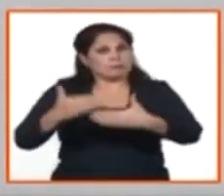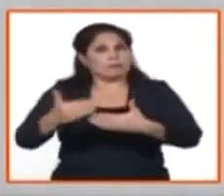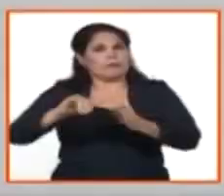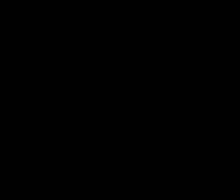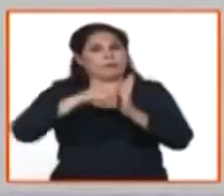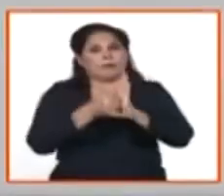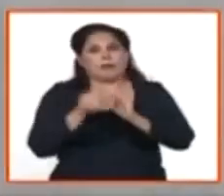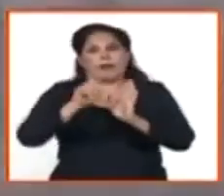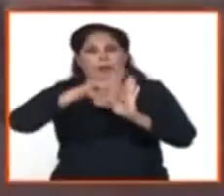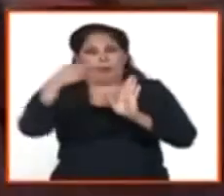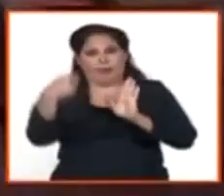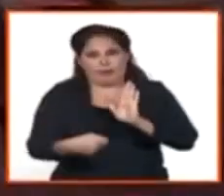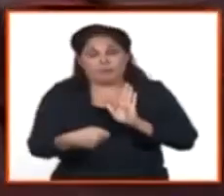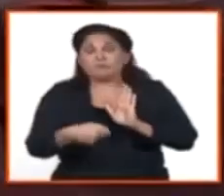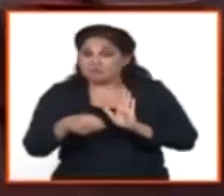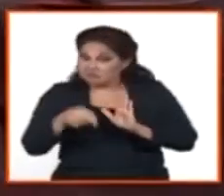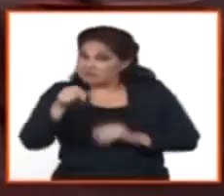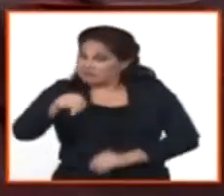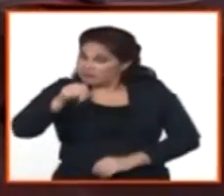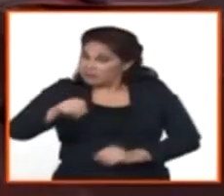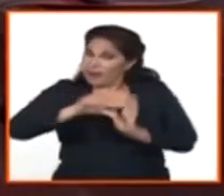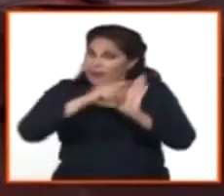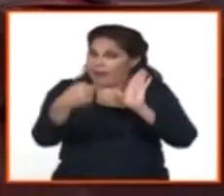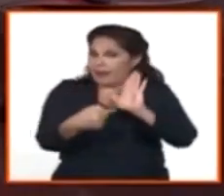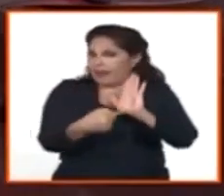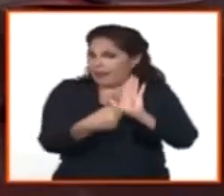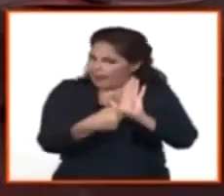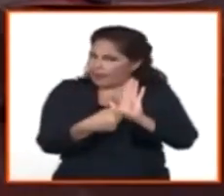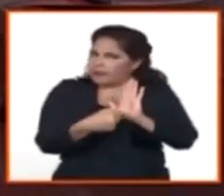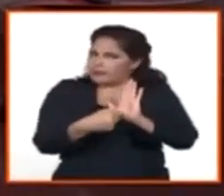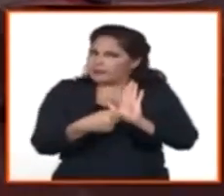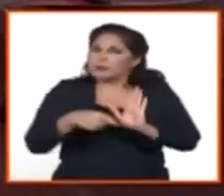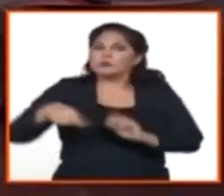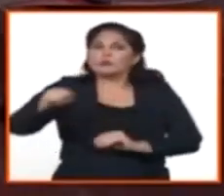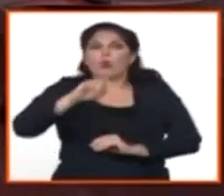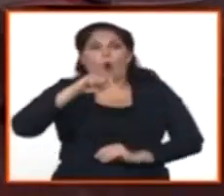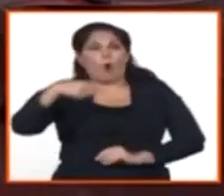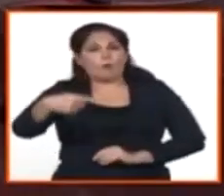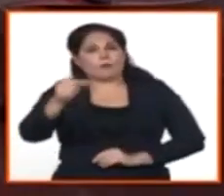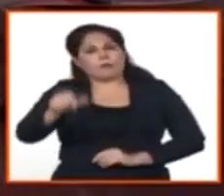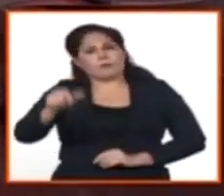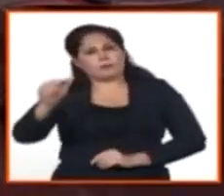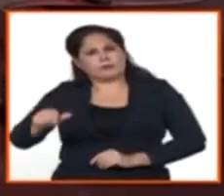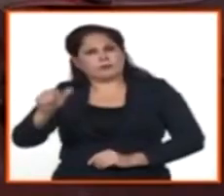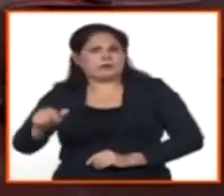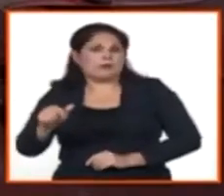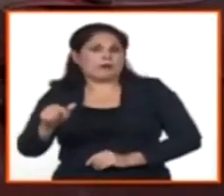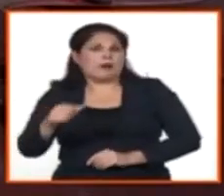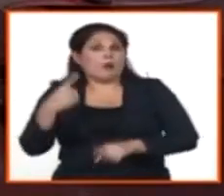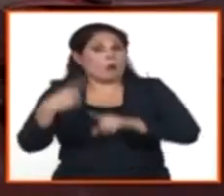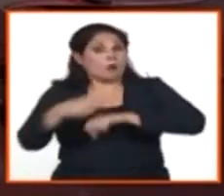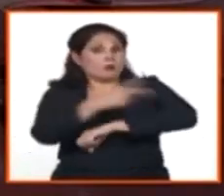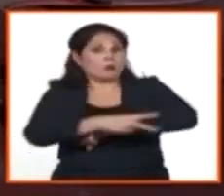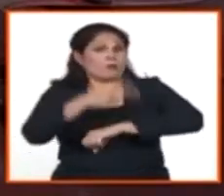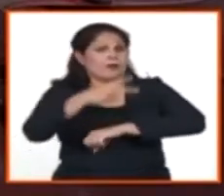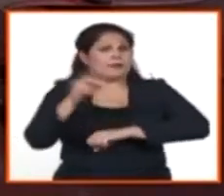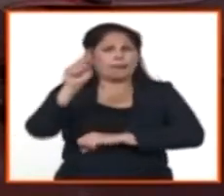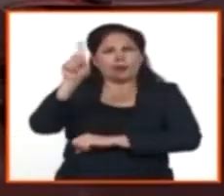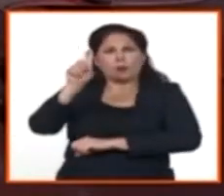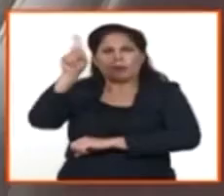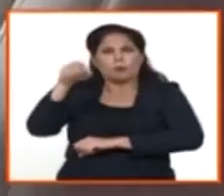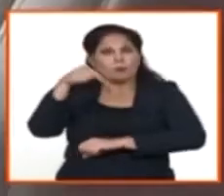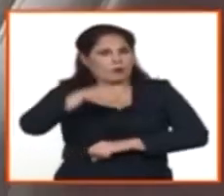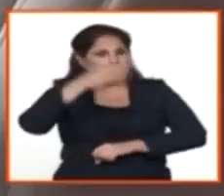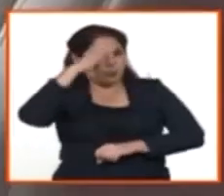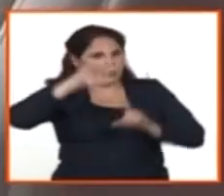Un proyecto de ley al que se ha llegado, Mayra, con el concurso de muchas personas. Hablábamos de los internacionales, pero también dentro del país han